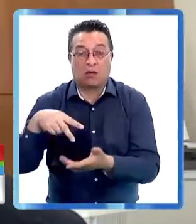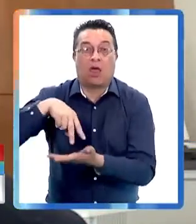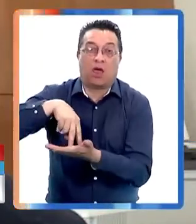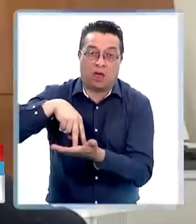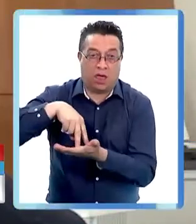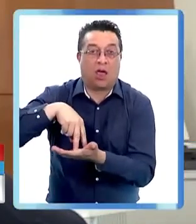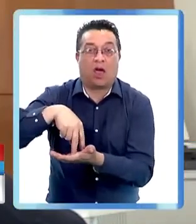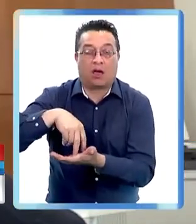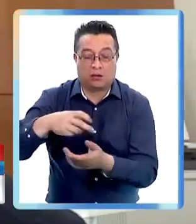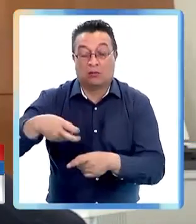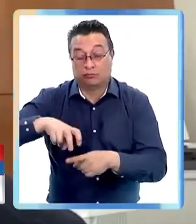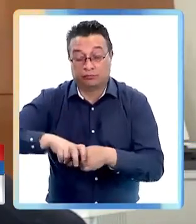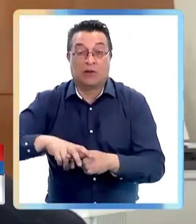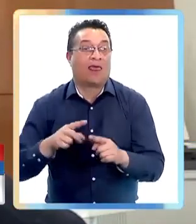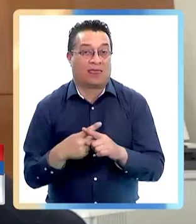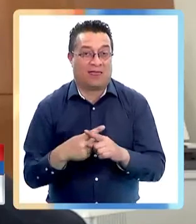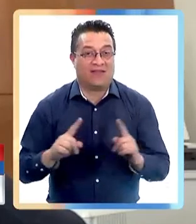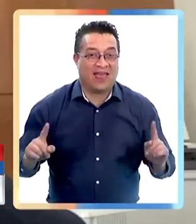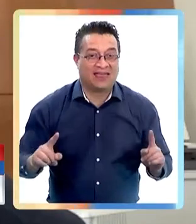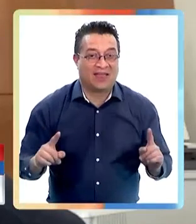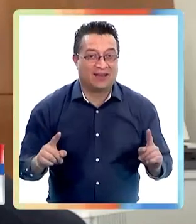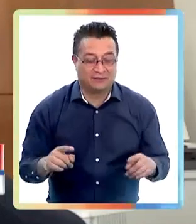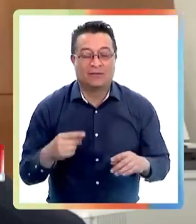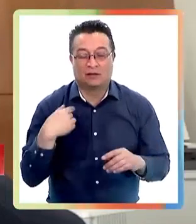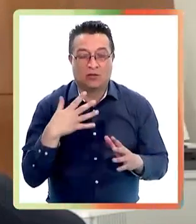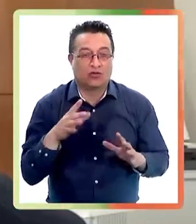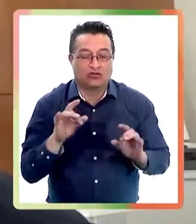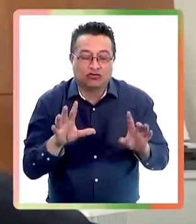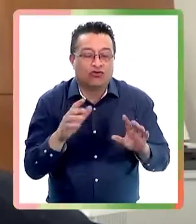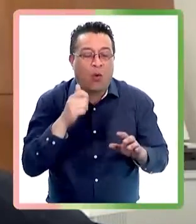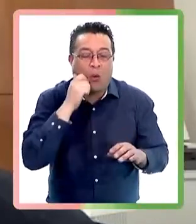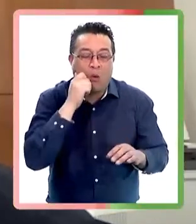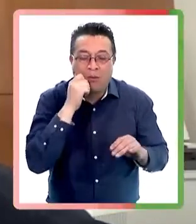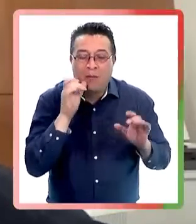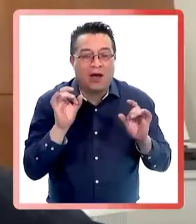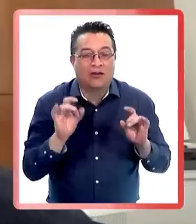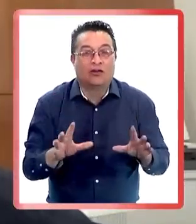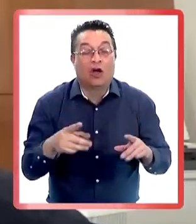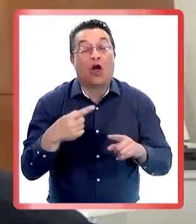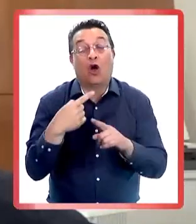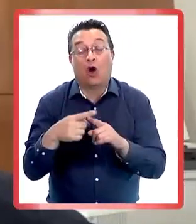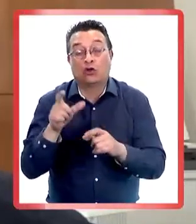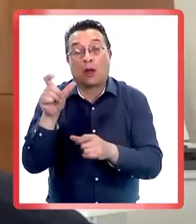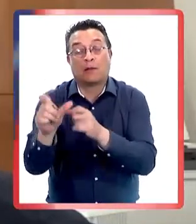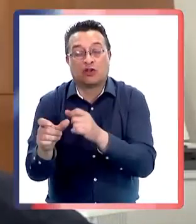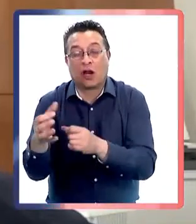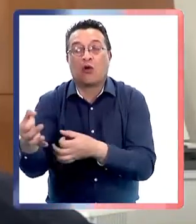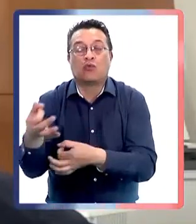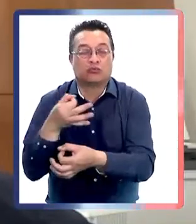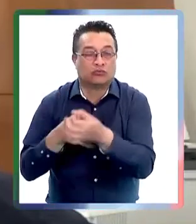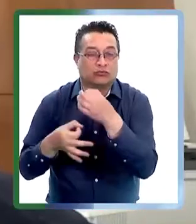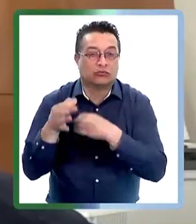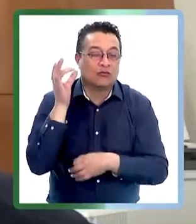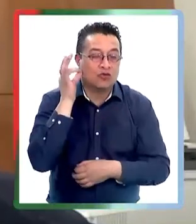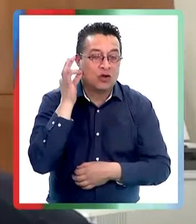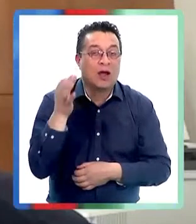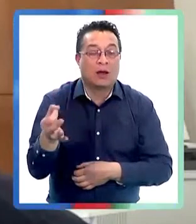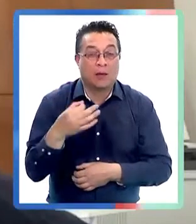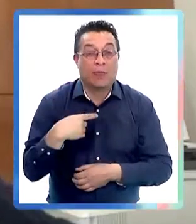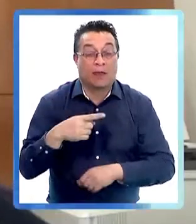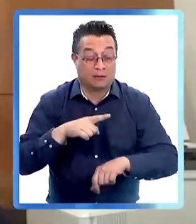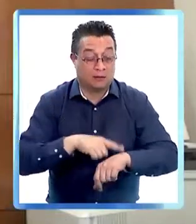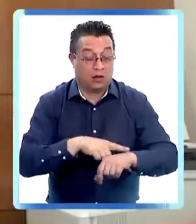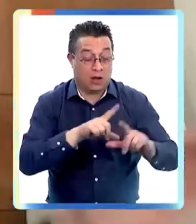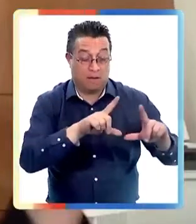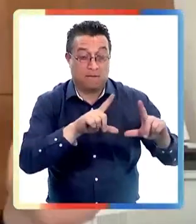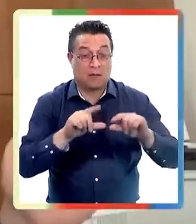micro que poder irse sentada, ¿no? Y son cuestiones tan humanas. Otra trabajadora la otra vez nos contaba también que la reducción